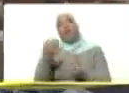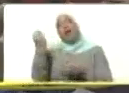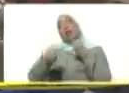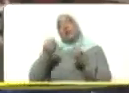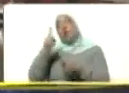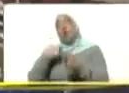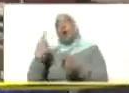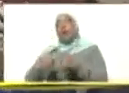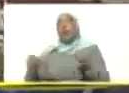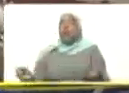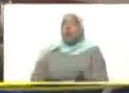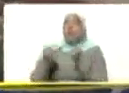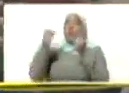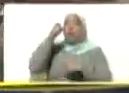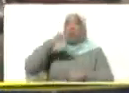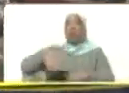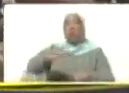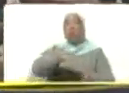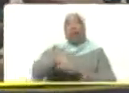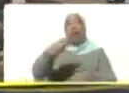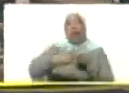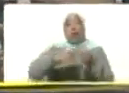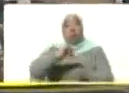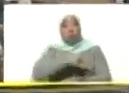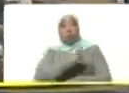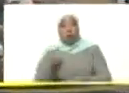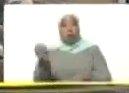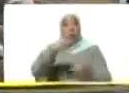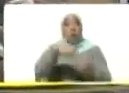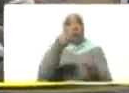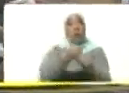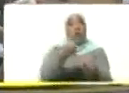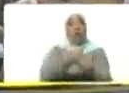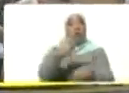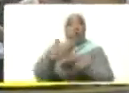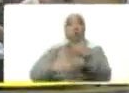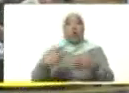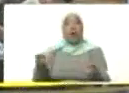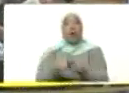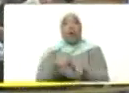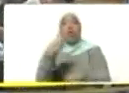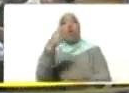El espíritu rector de los de la obra de los apóstoles ya mencionados